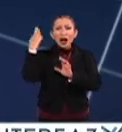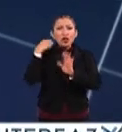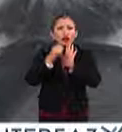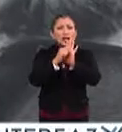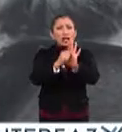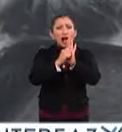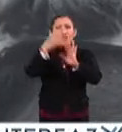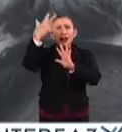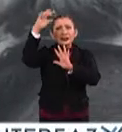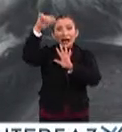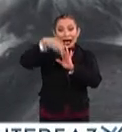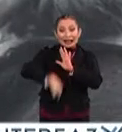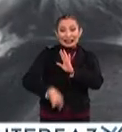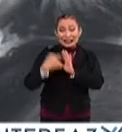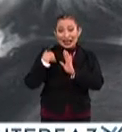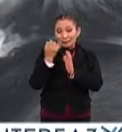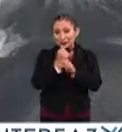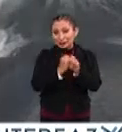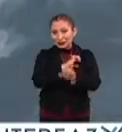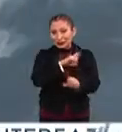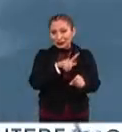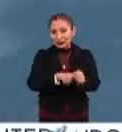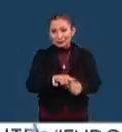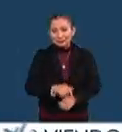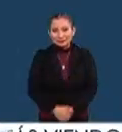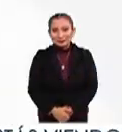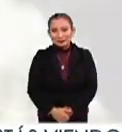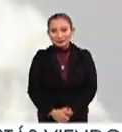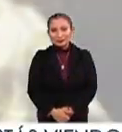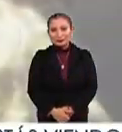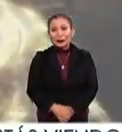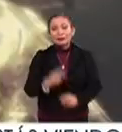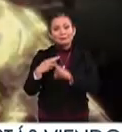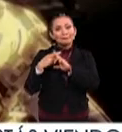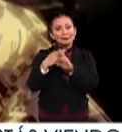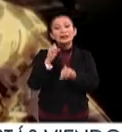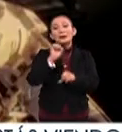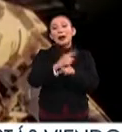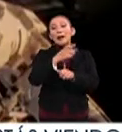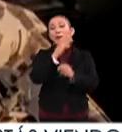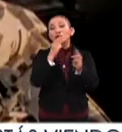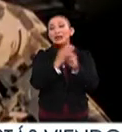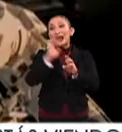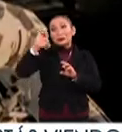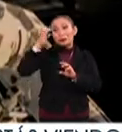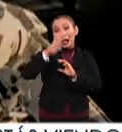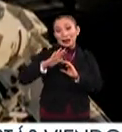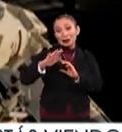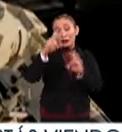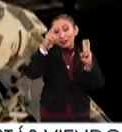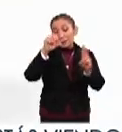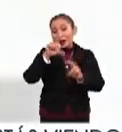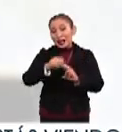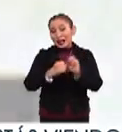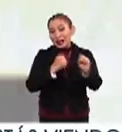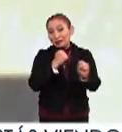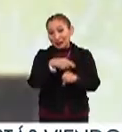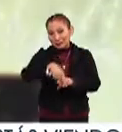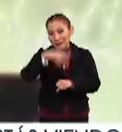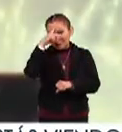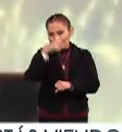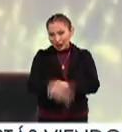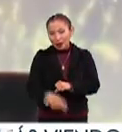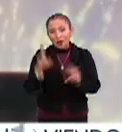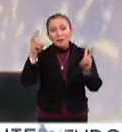de un pulsar en nuestro reportaje del día. Se celebró la Semana Mundial del Espacio y el tema de este año en